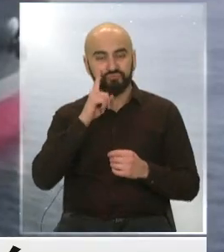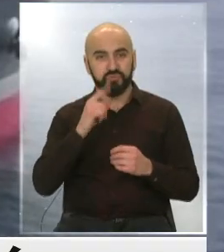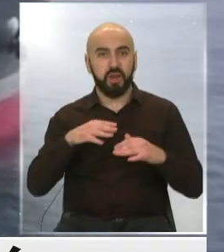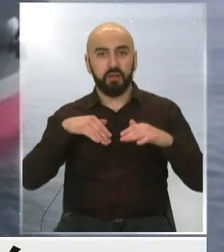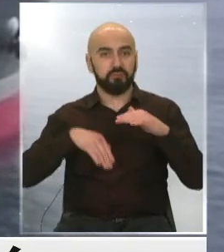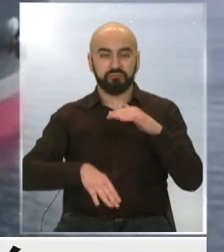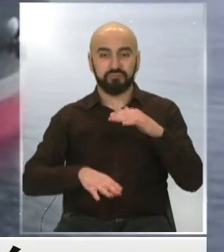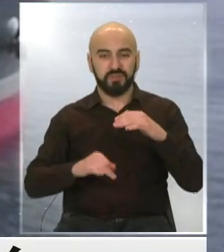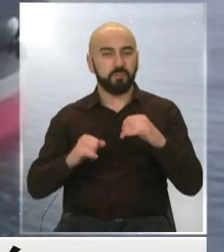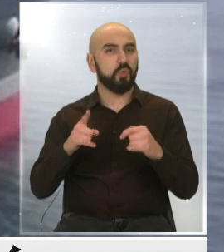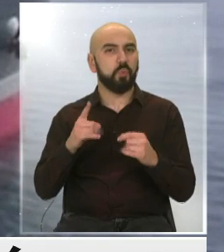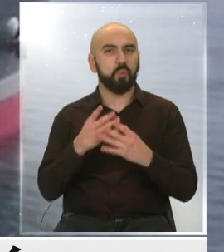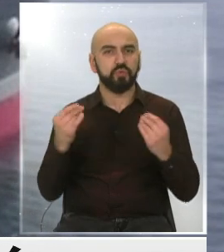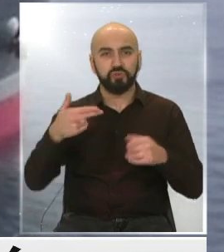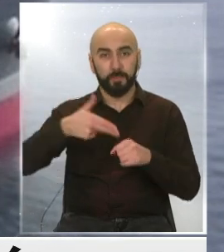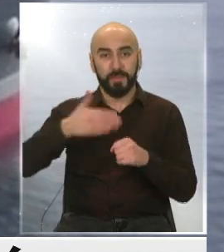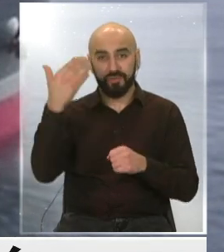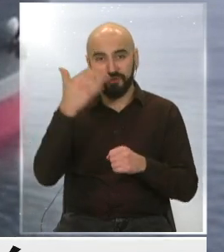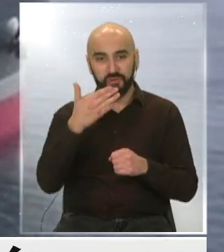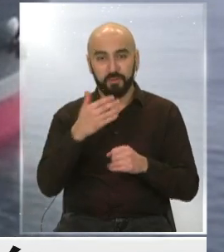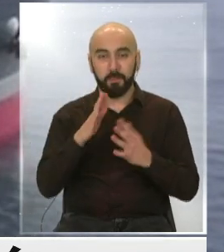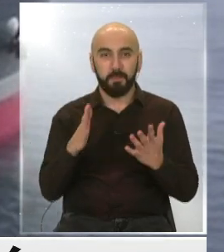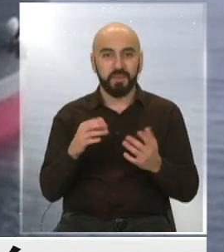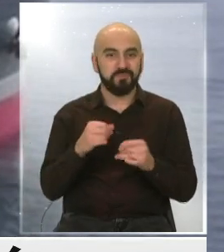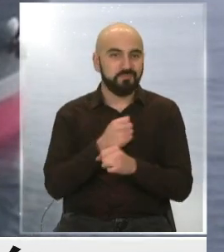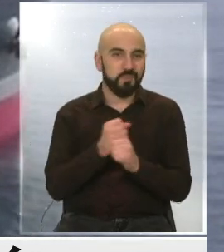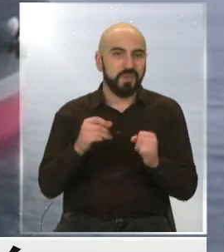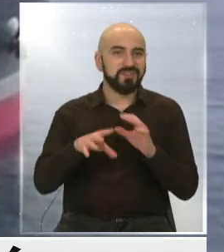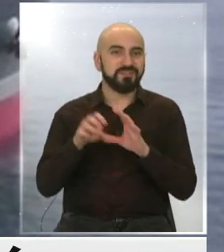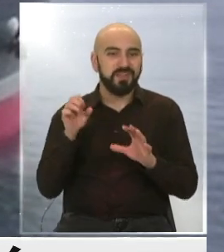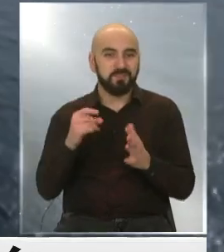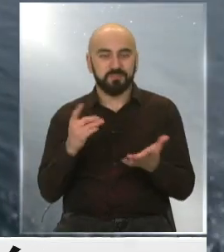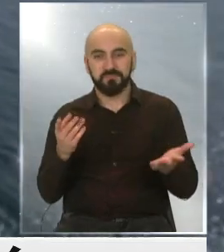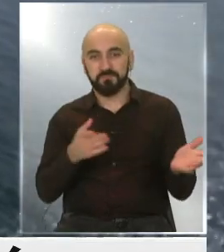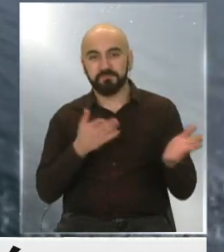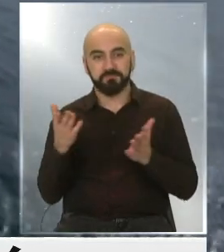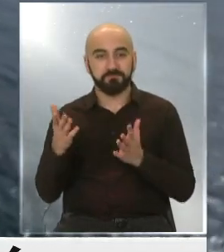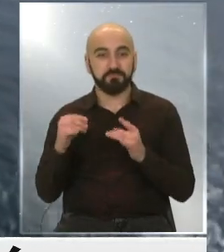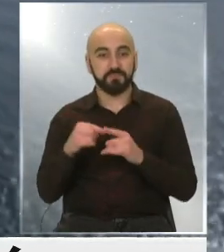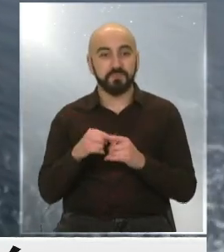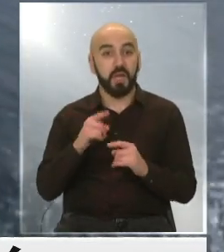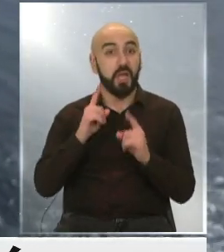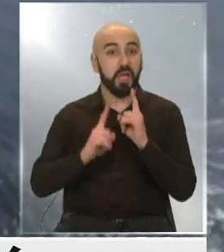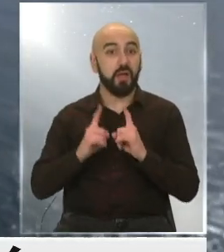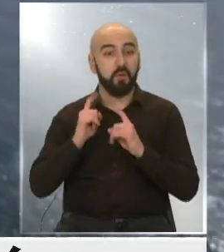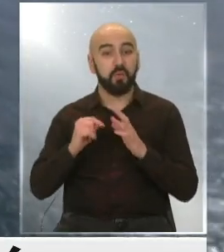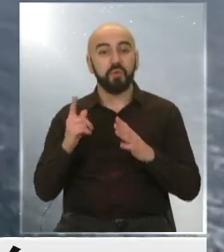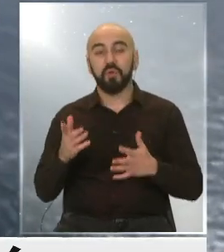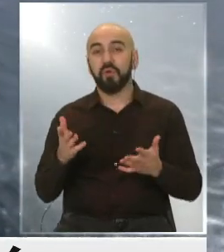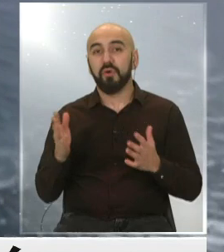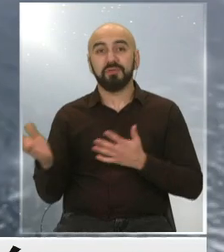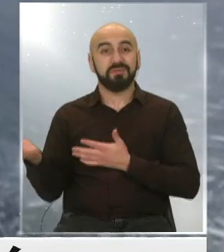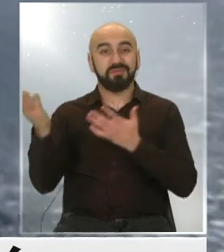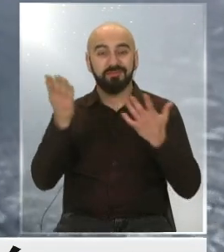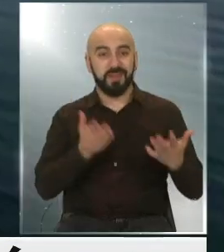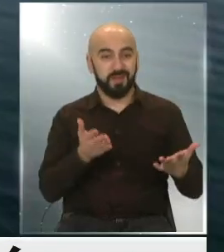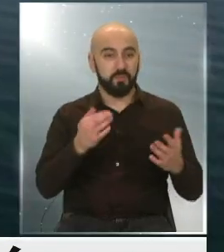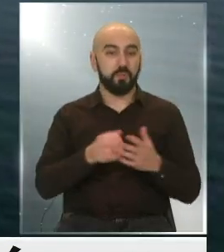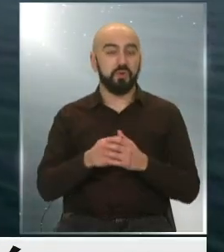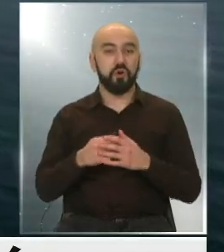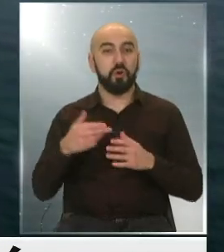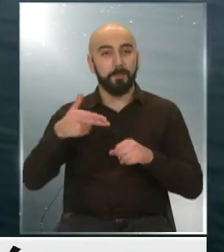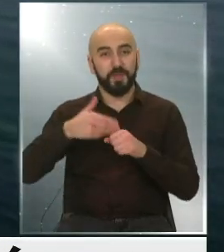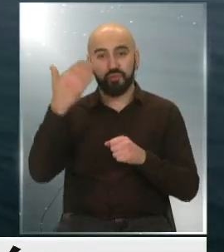propios ciudadanos, sino que incluso importarlo. Ya hemos visto que buques iraníes han llegado con petróleo refinado, digamos,